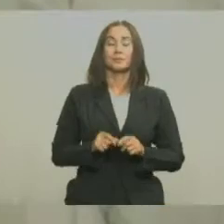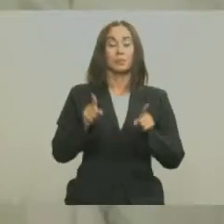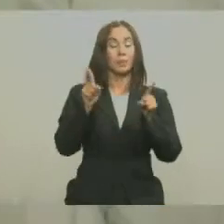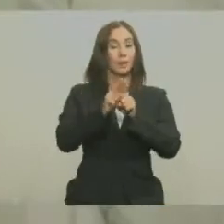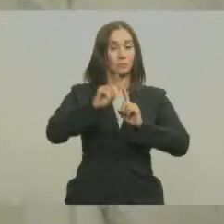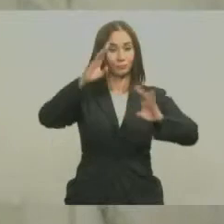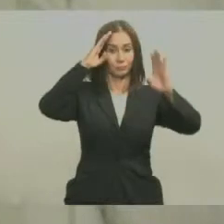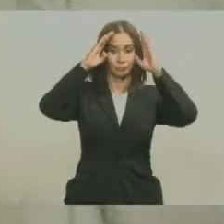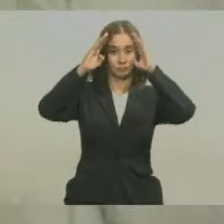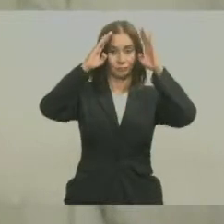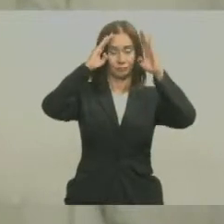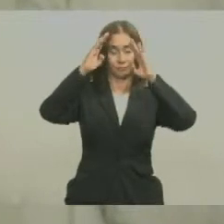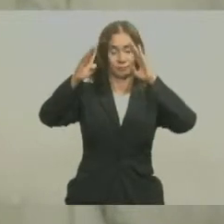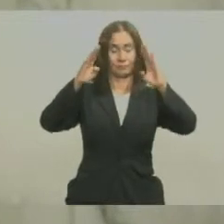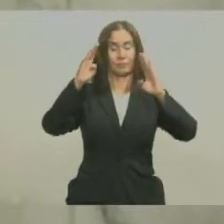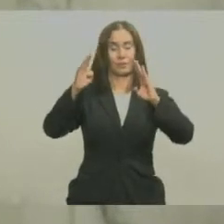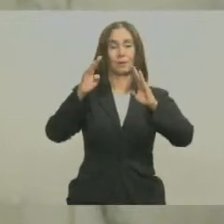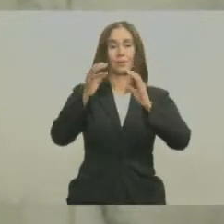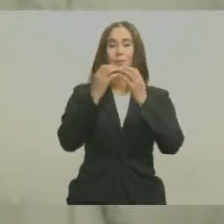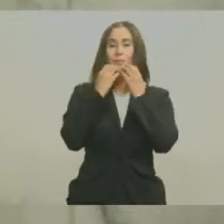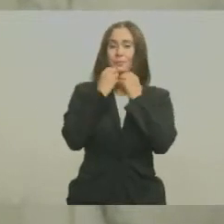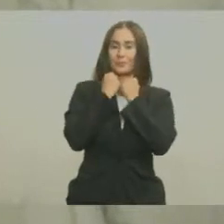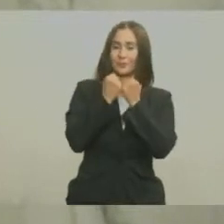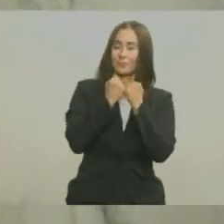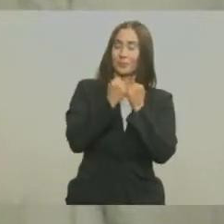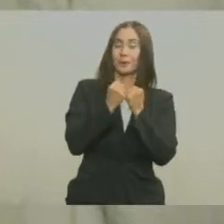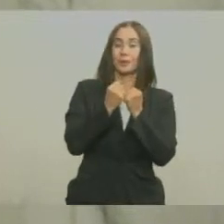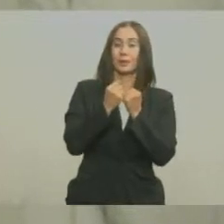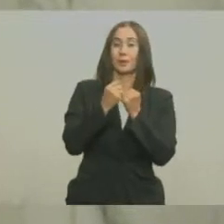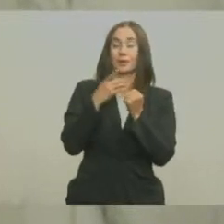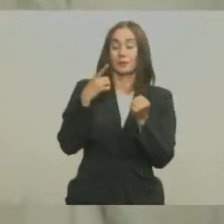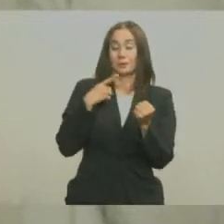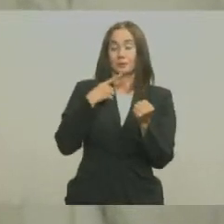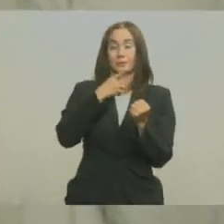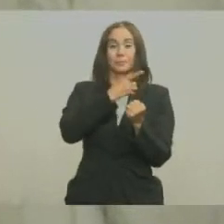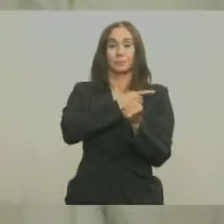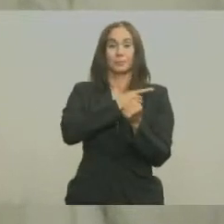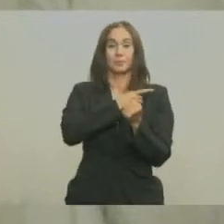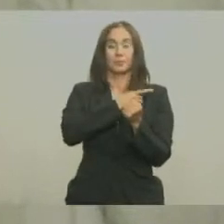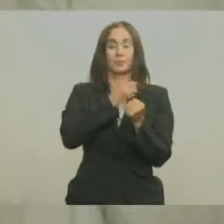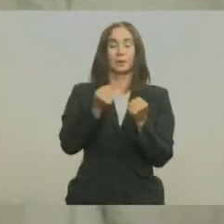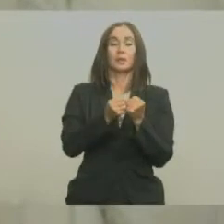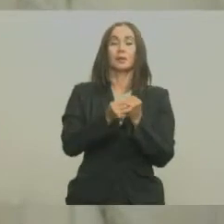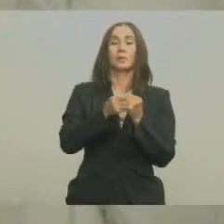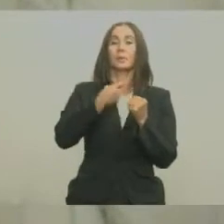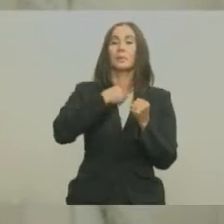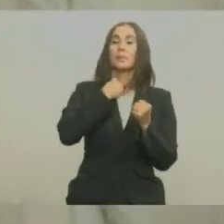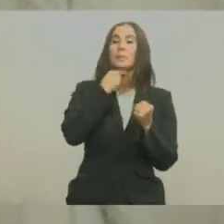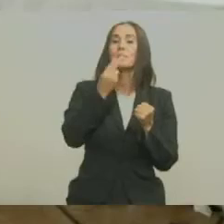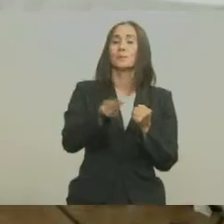También saludamos de manera afectiva al diputado Héctor Félix, vocero del PRD.